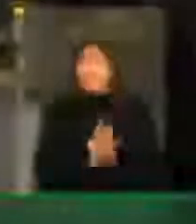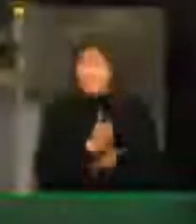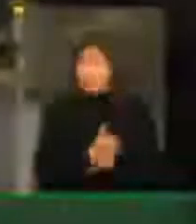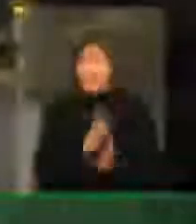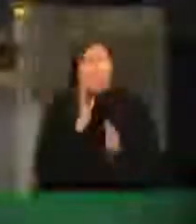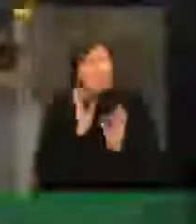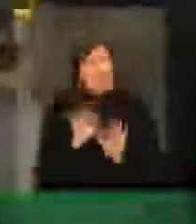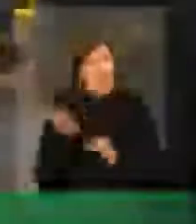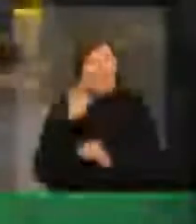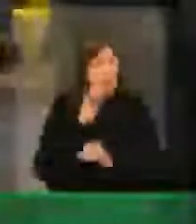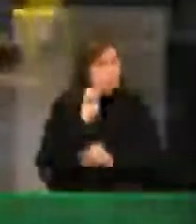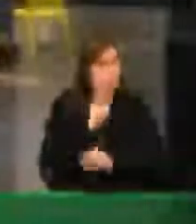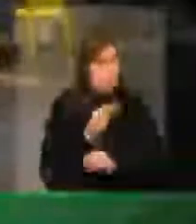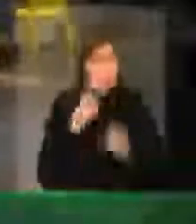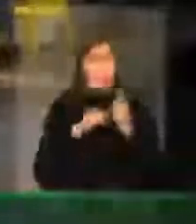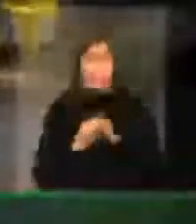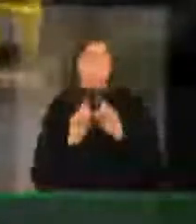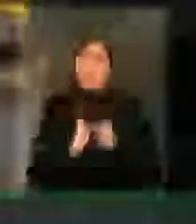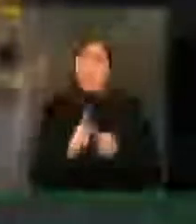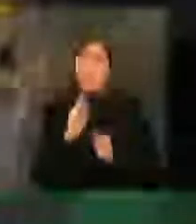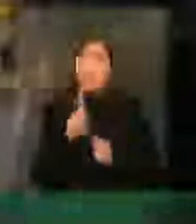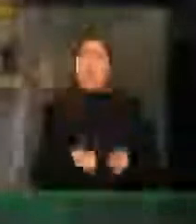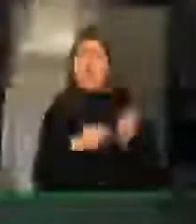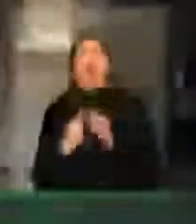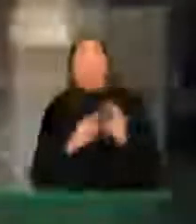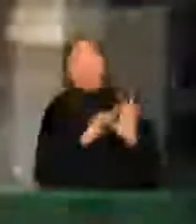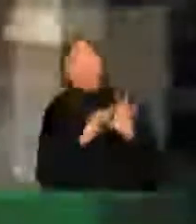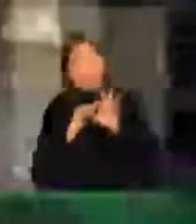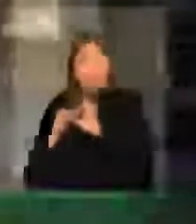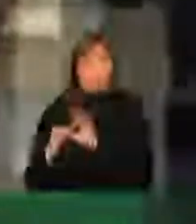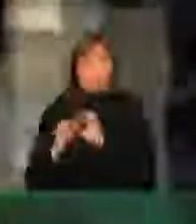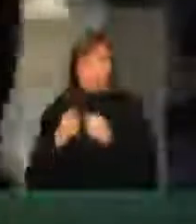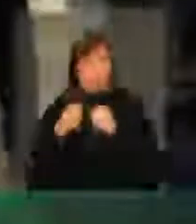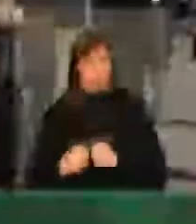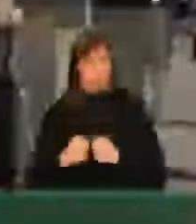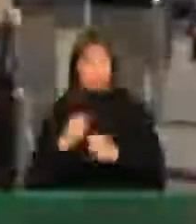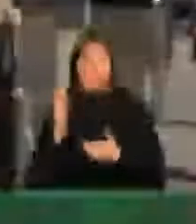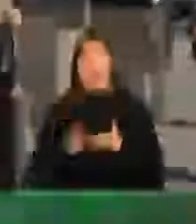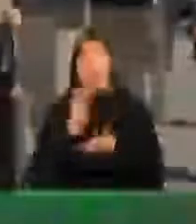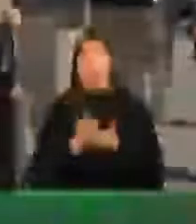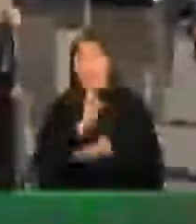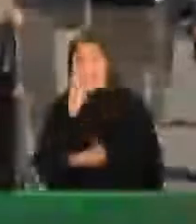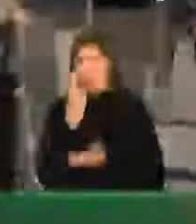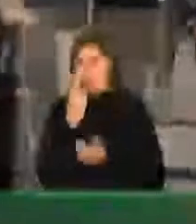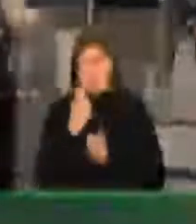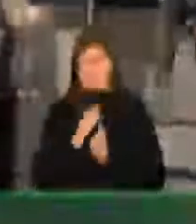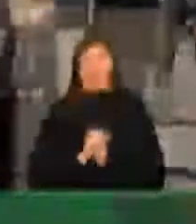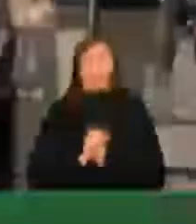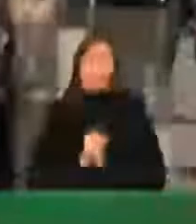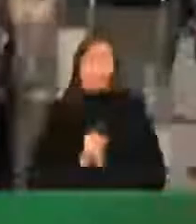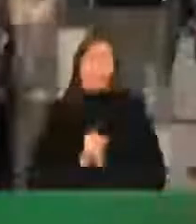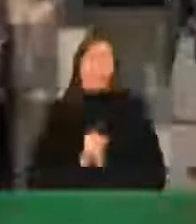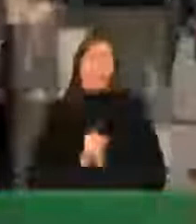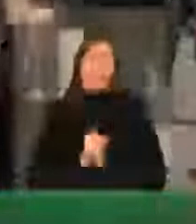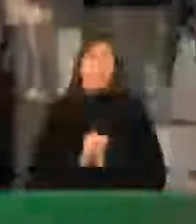en el área audiovisual, sino en varios rubros asociados y permite consolidar la producción en Uruguay. Uruguay está en un proceso ya hace un